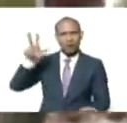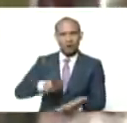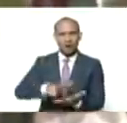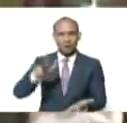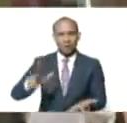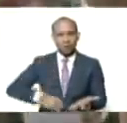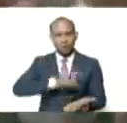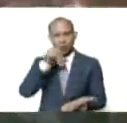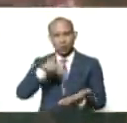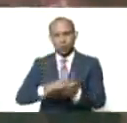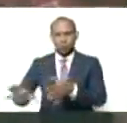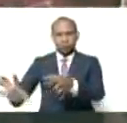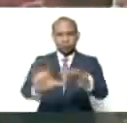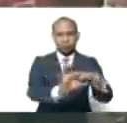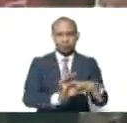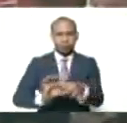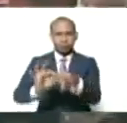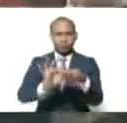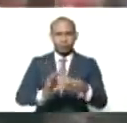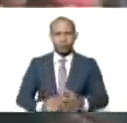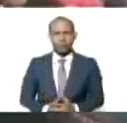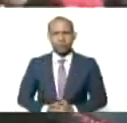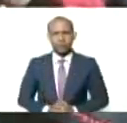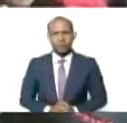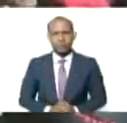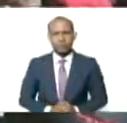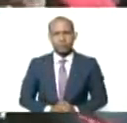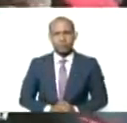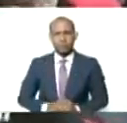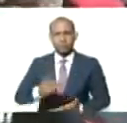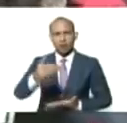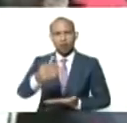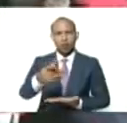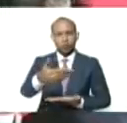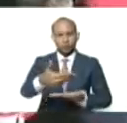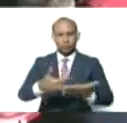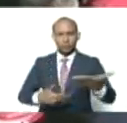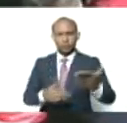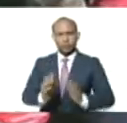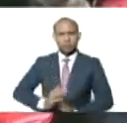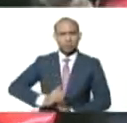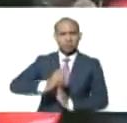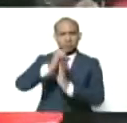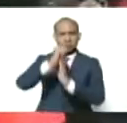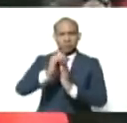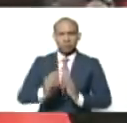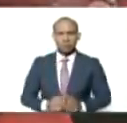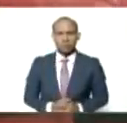Aprobado por unanimidad el documento rector